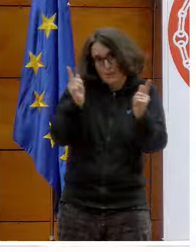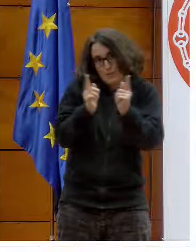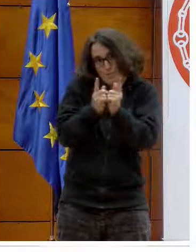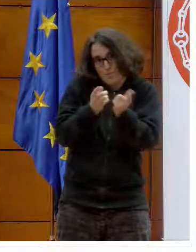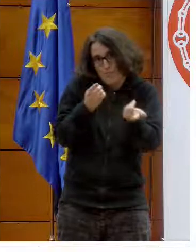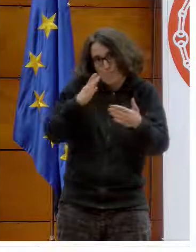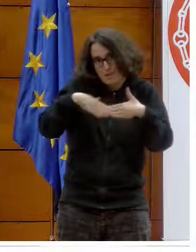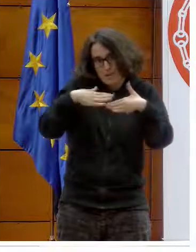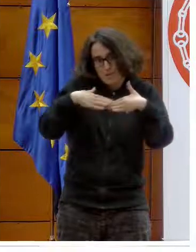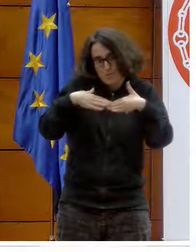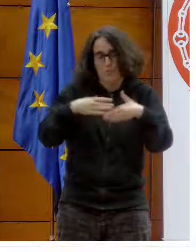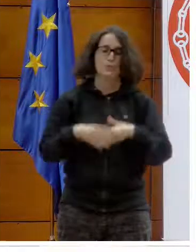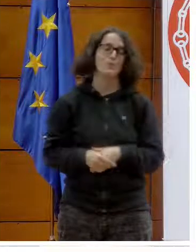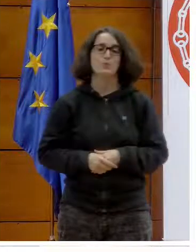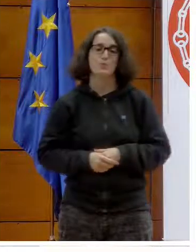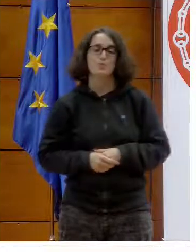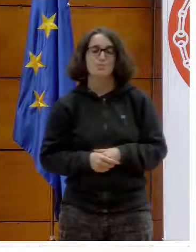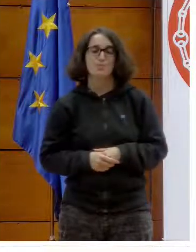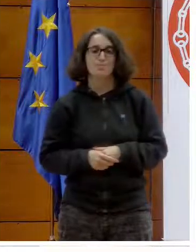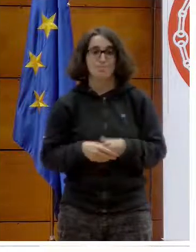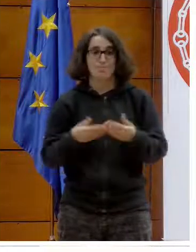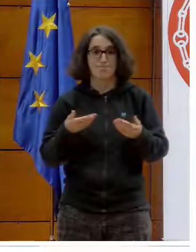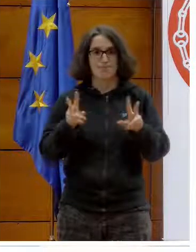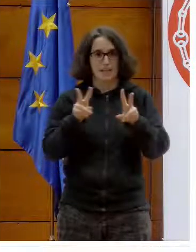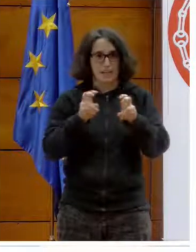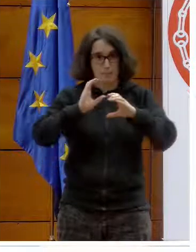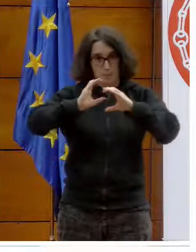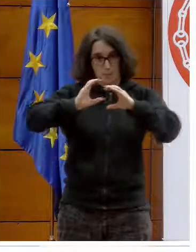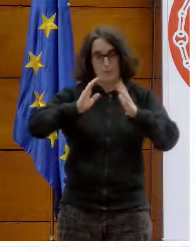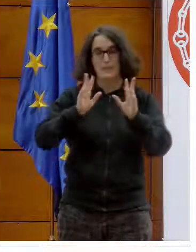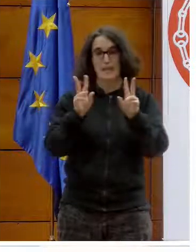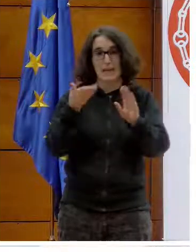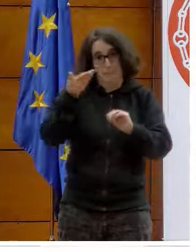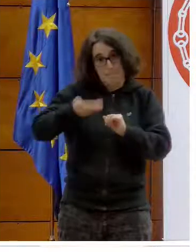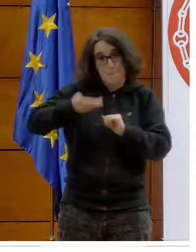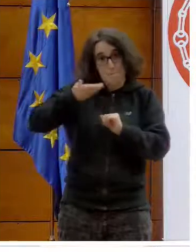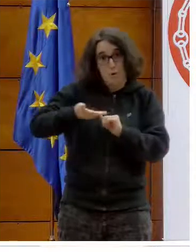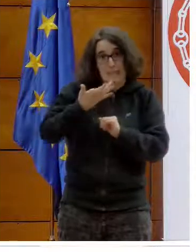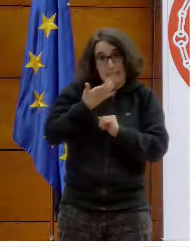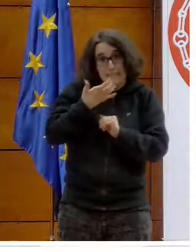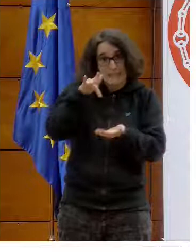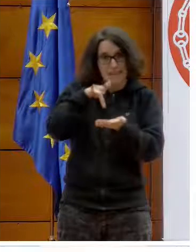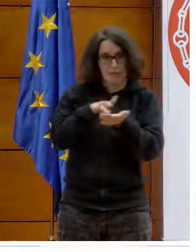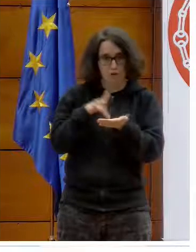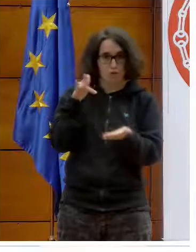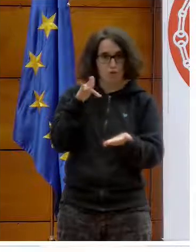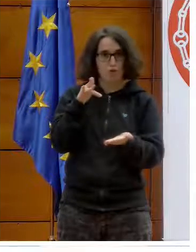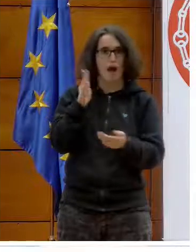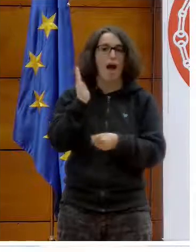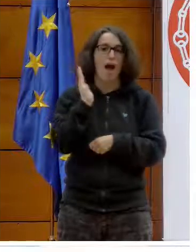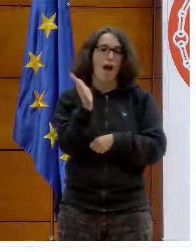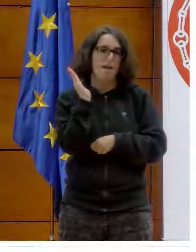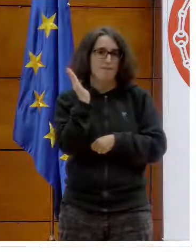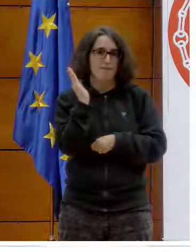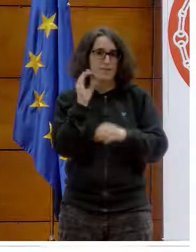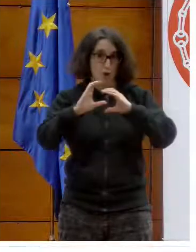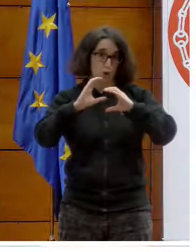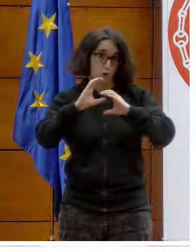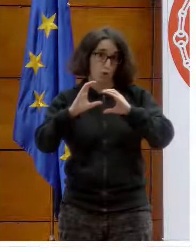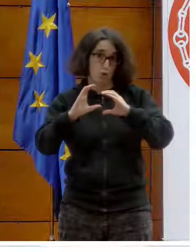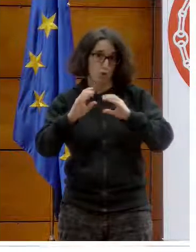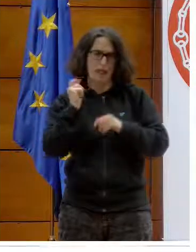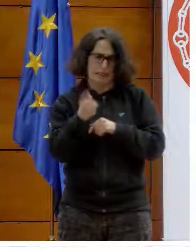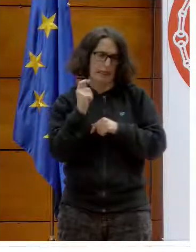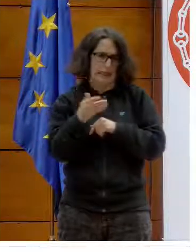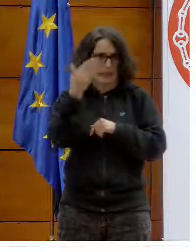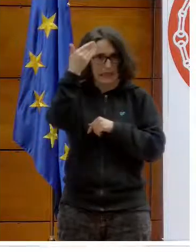la comunicación, sí que es importante porque las alteraciones en la comunicación son frecuentes en algunas patologías